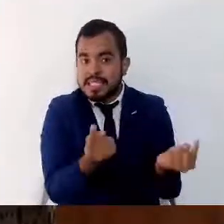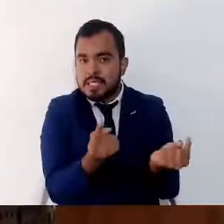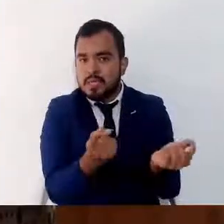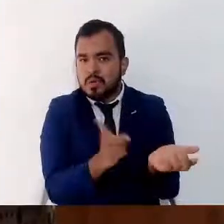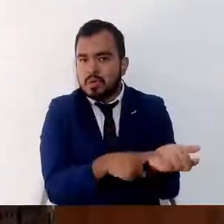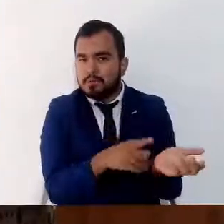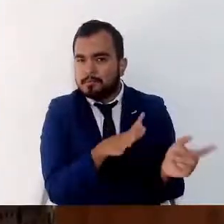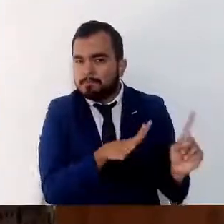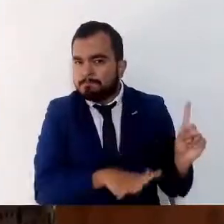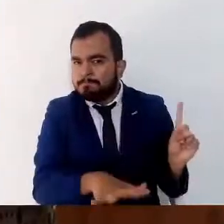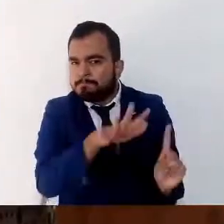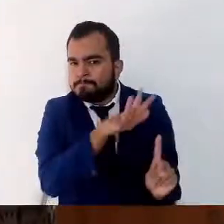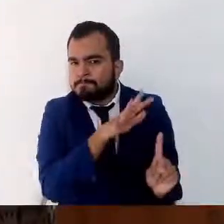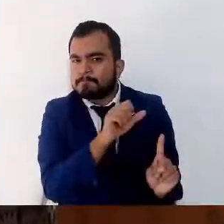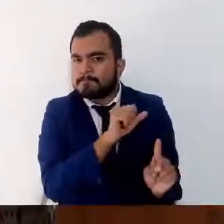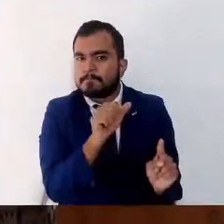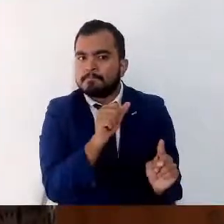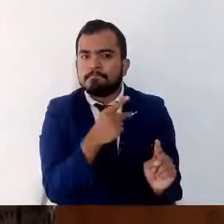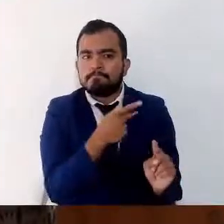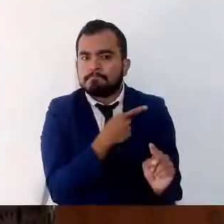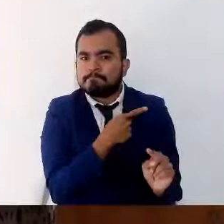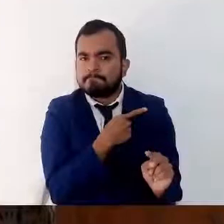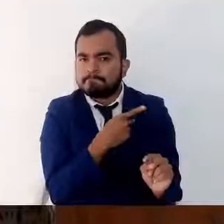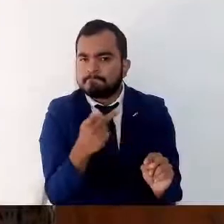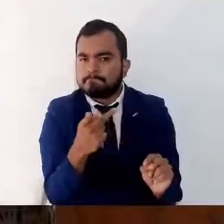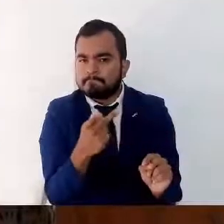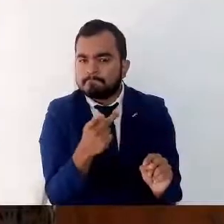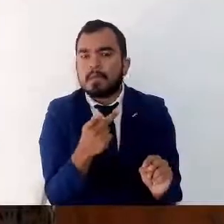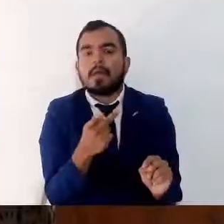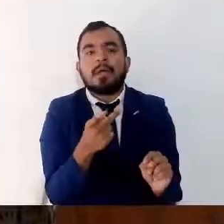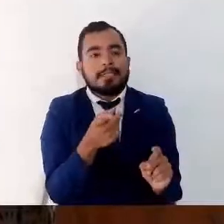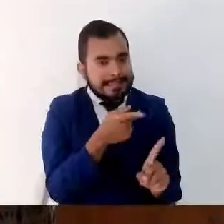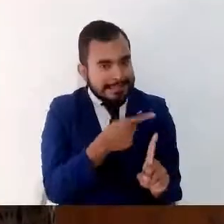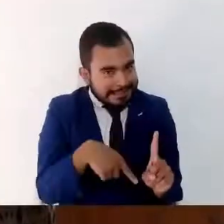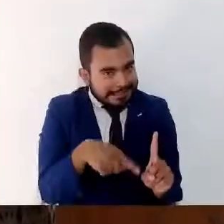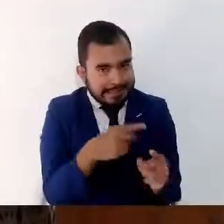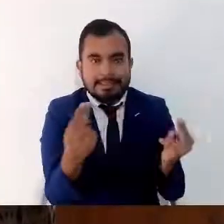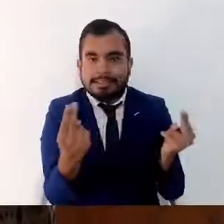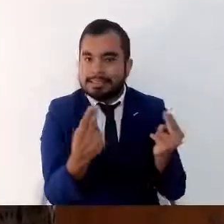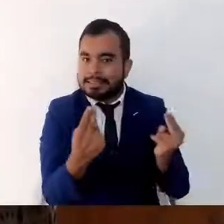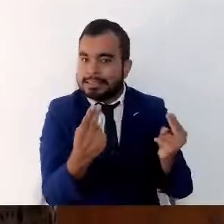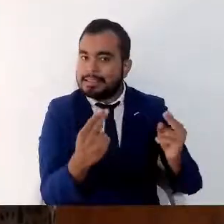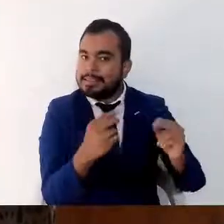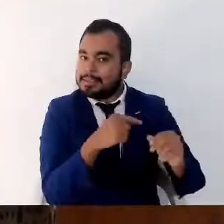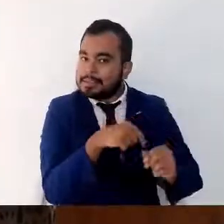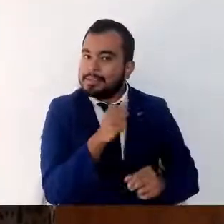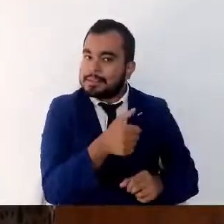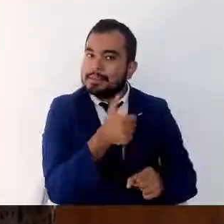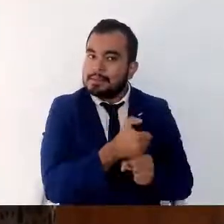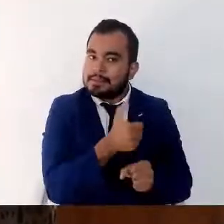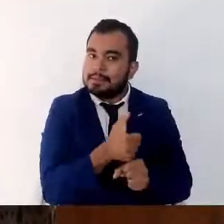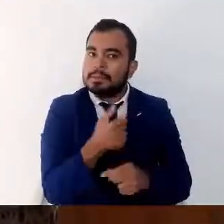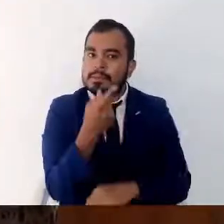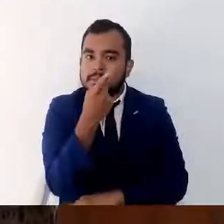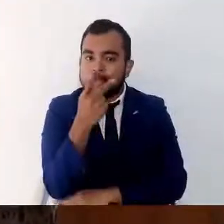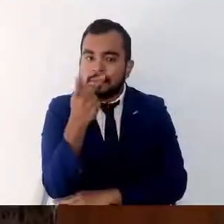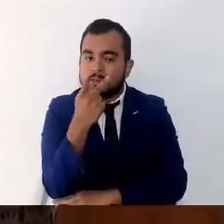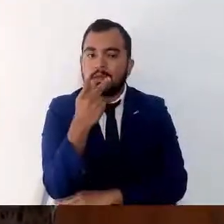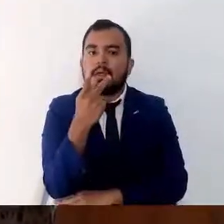económicos desfavorables son quienes más necesitan de estos niveles educativos y más se benefician de